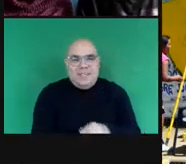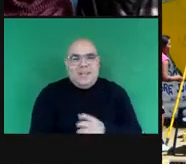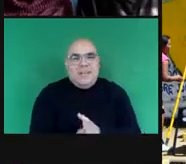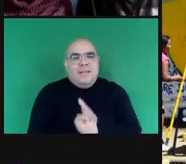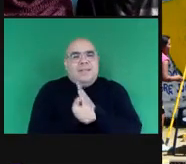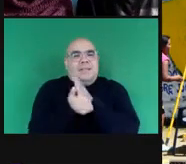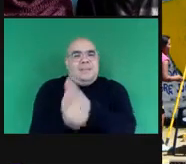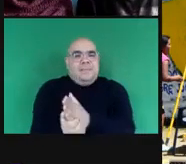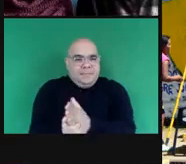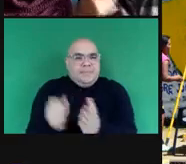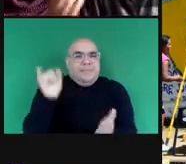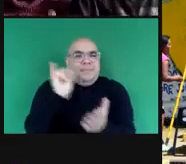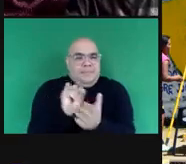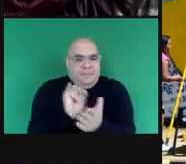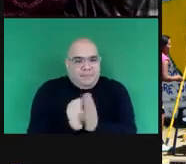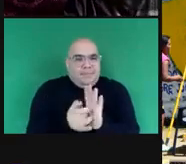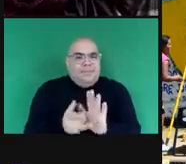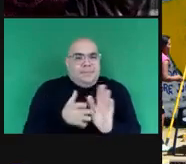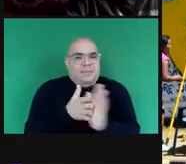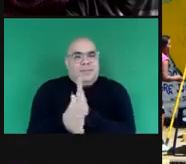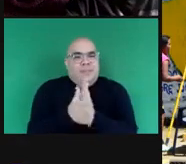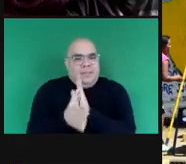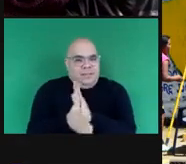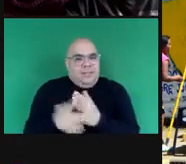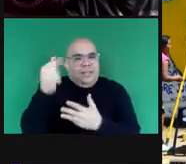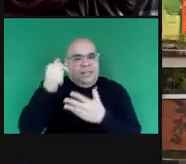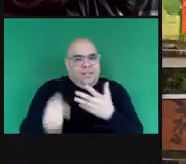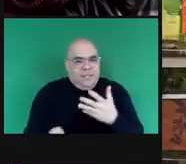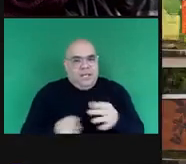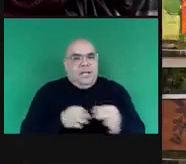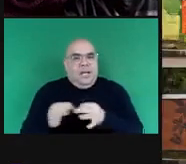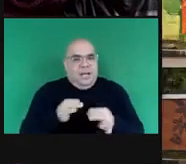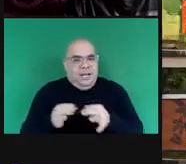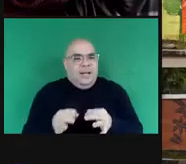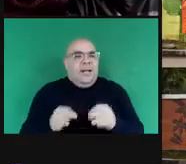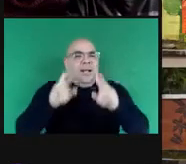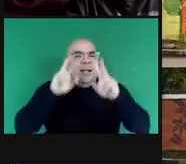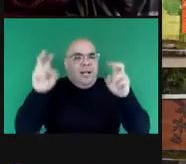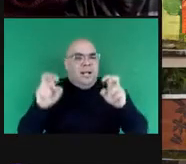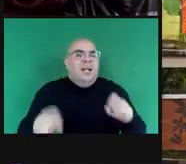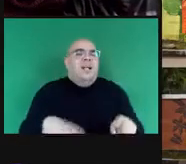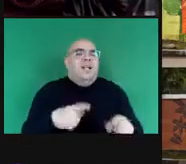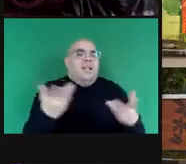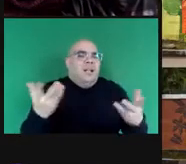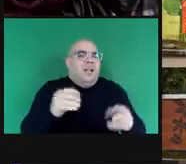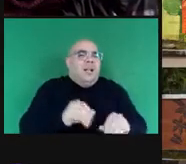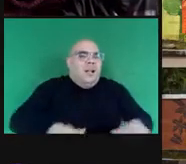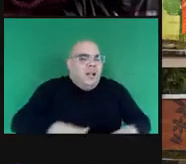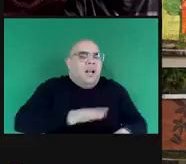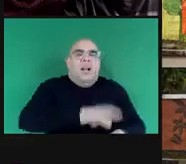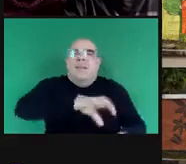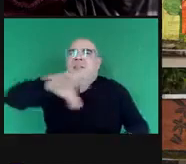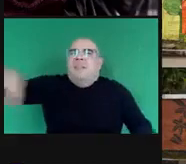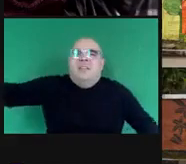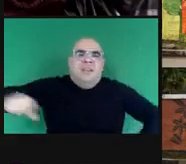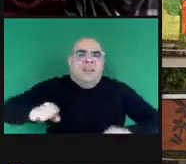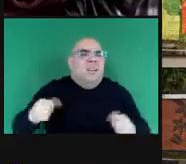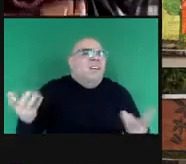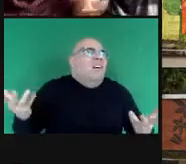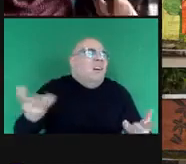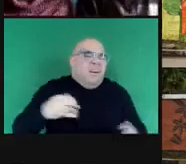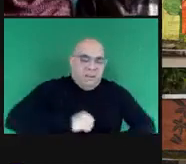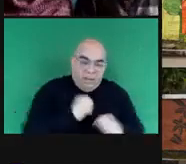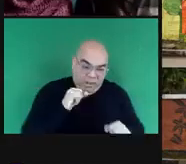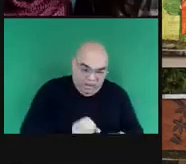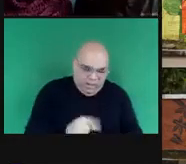que hemos también caminado por diferentes territorios en Colombia. Digamos, acá estamos con